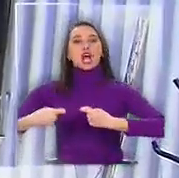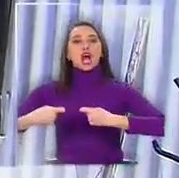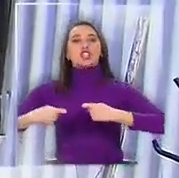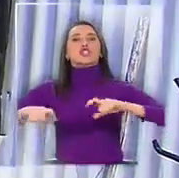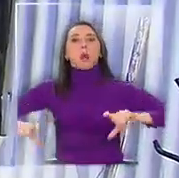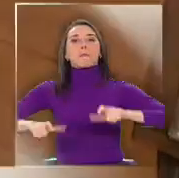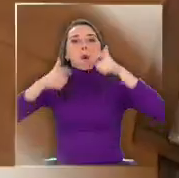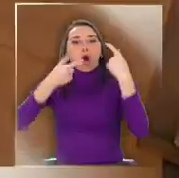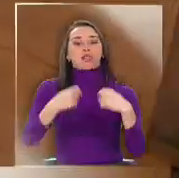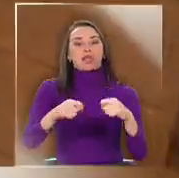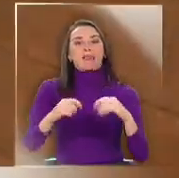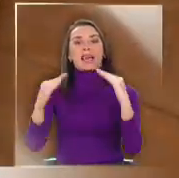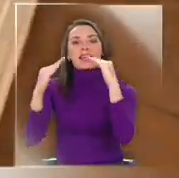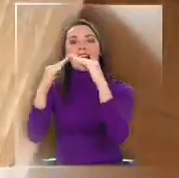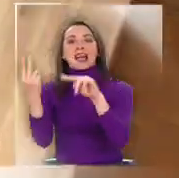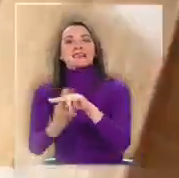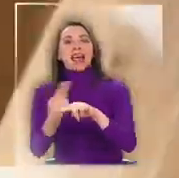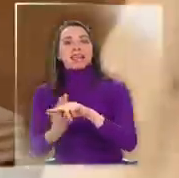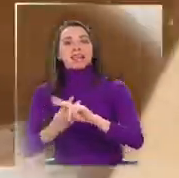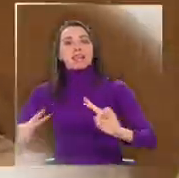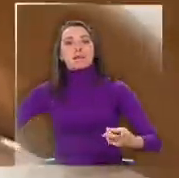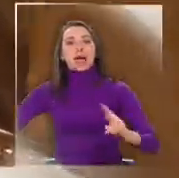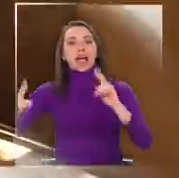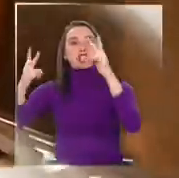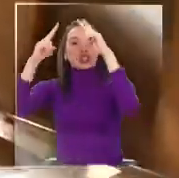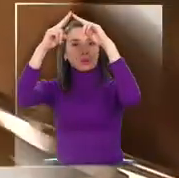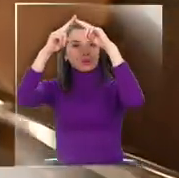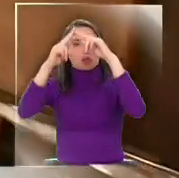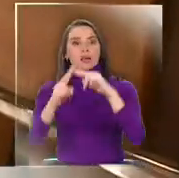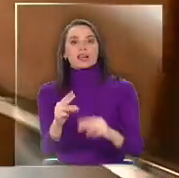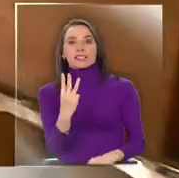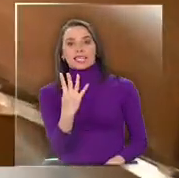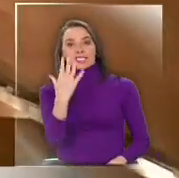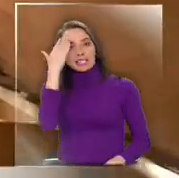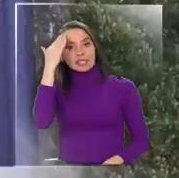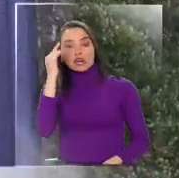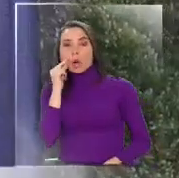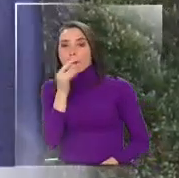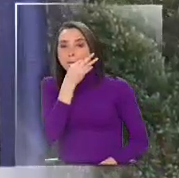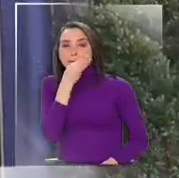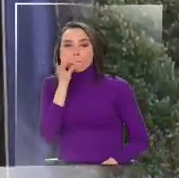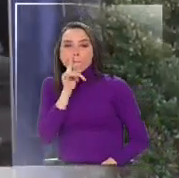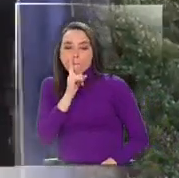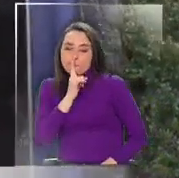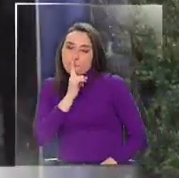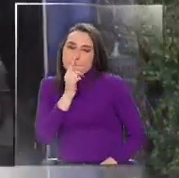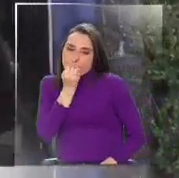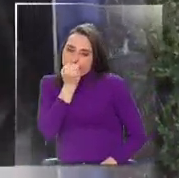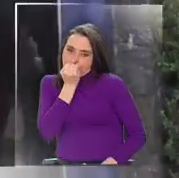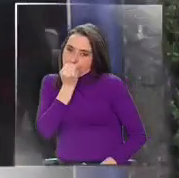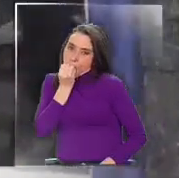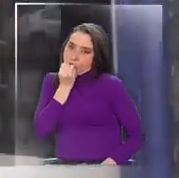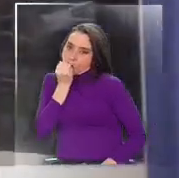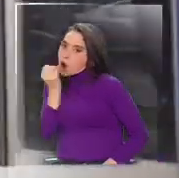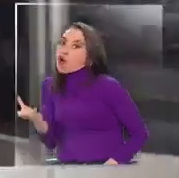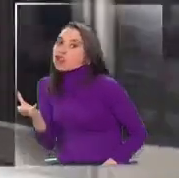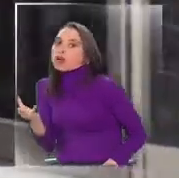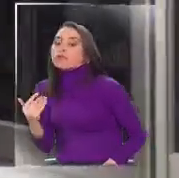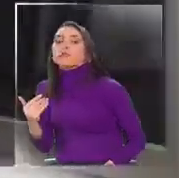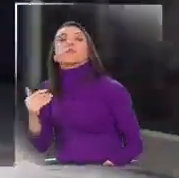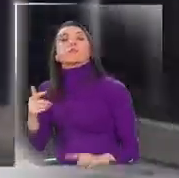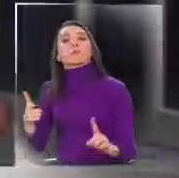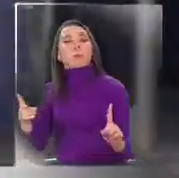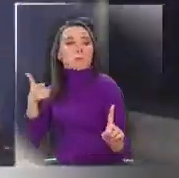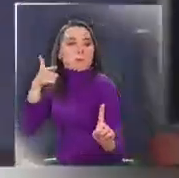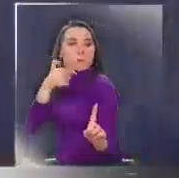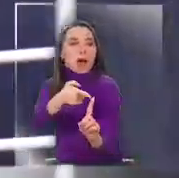arrendar esta casa para realizar las construcciones. Por 35 días guardó silencio hasta que contó que de un balazo en la cabeza asesinó